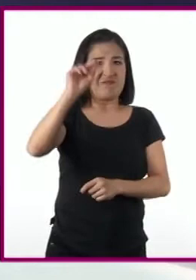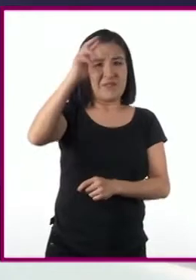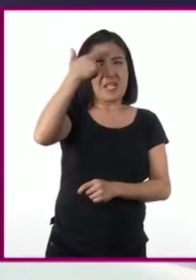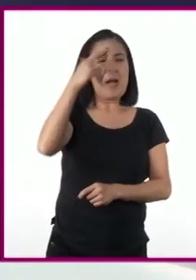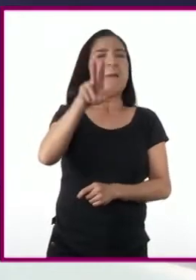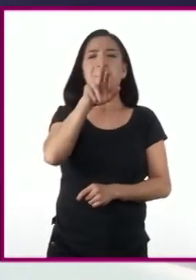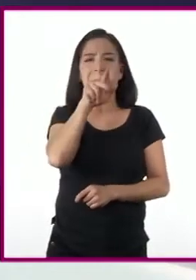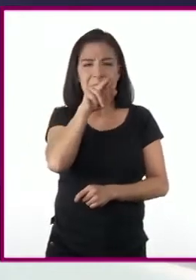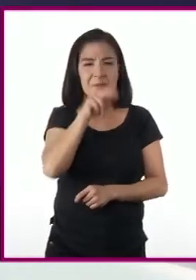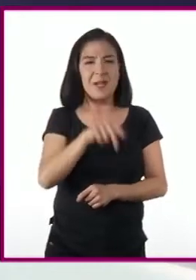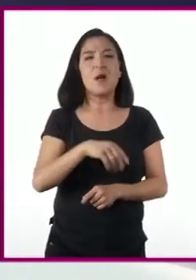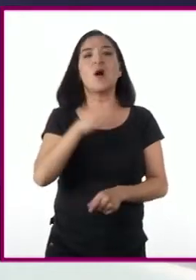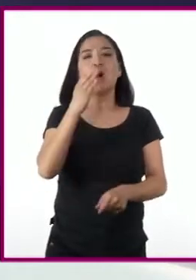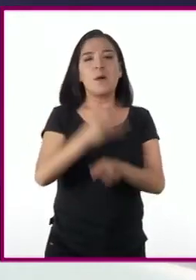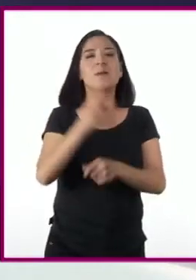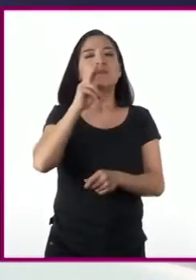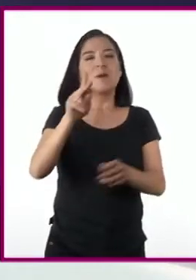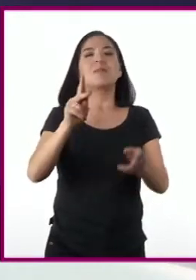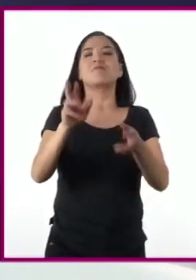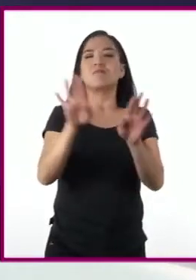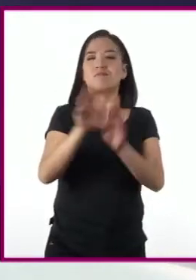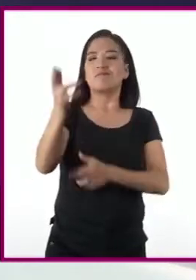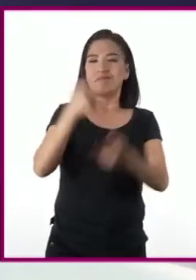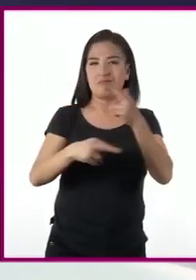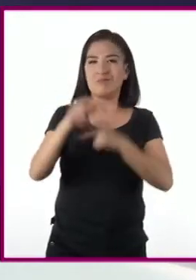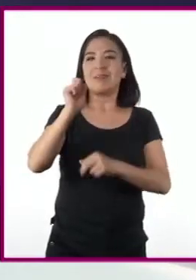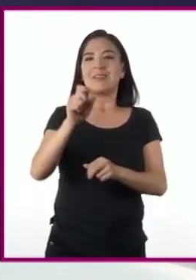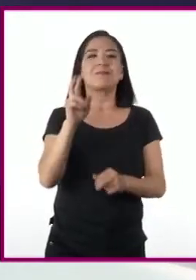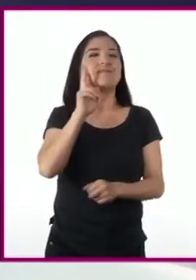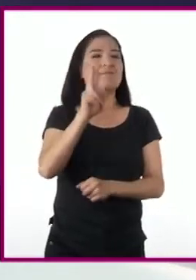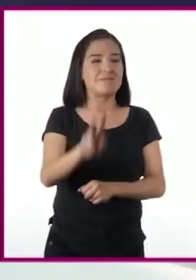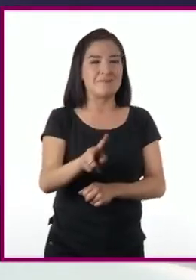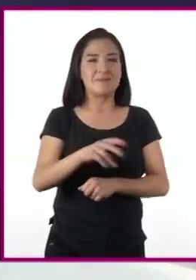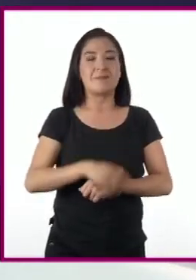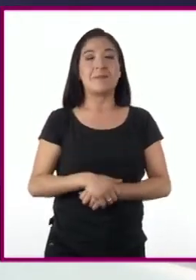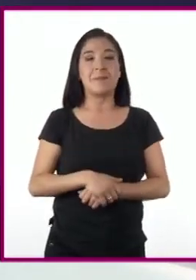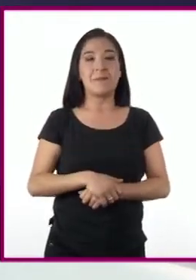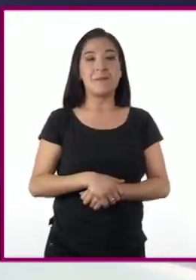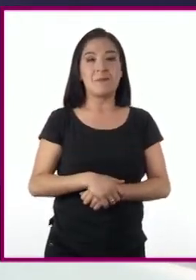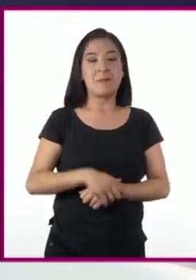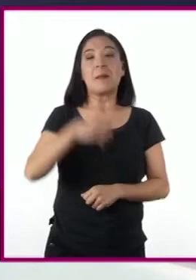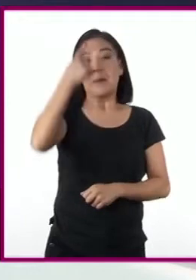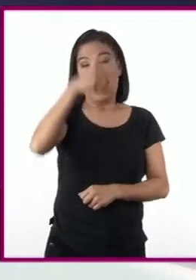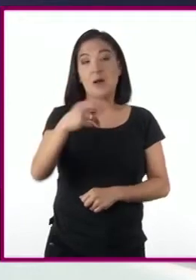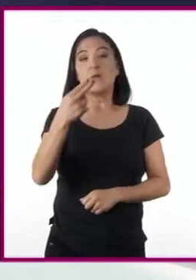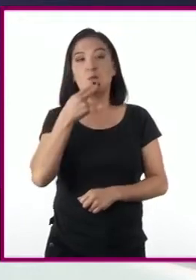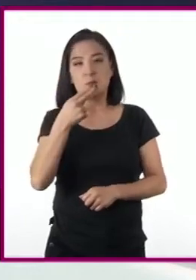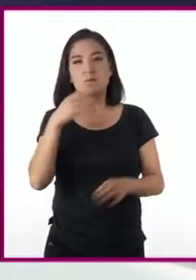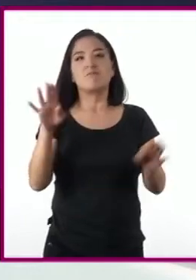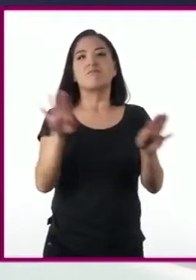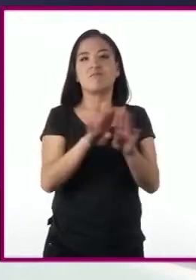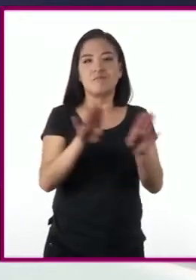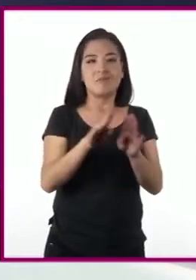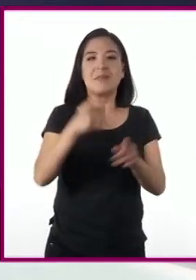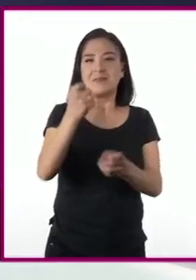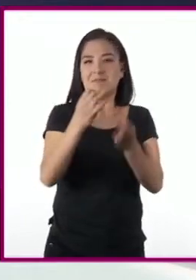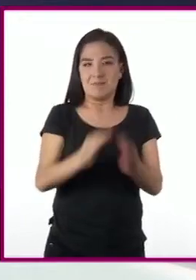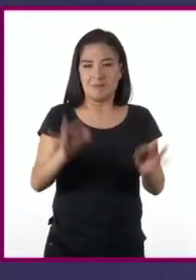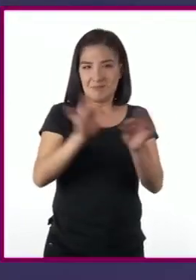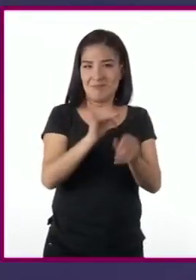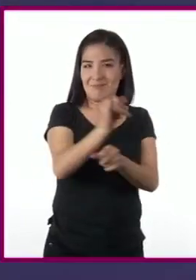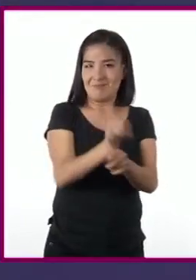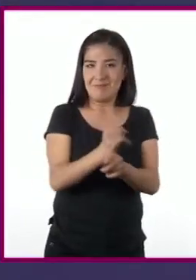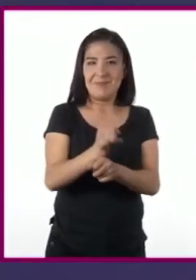preocupen, porque haremos un repaso en este momento, ya que los usaremos como herramienta en nuestra